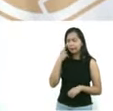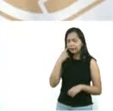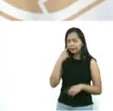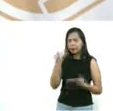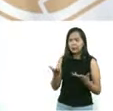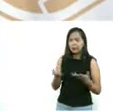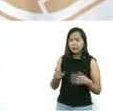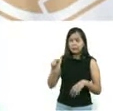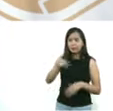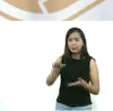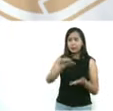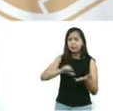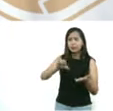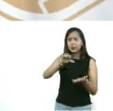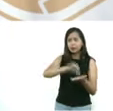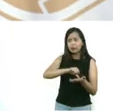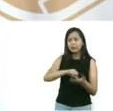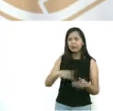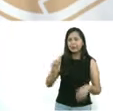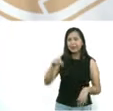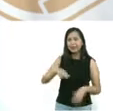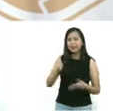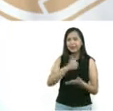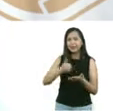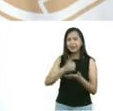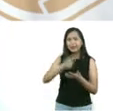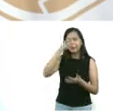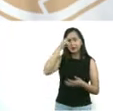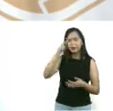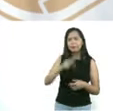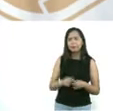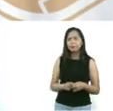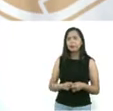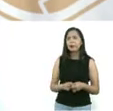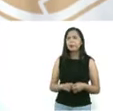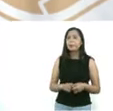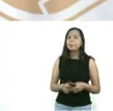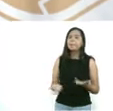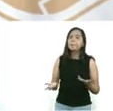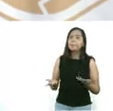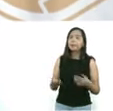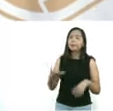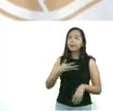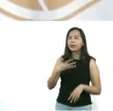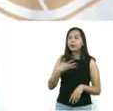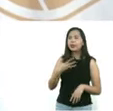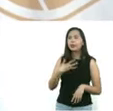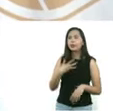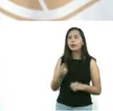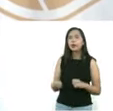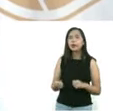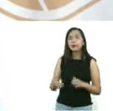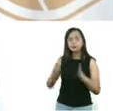centro histórico de la ciudad, Polígono A, Polígono B, tiene una serie de